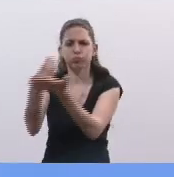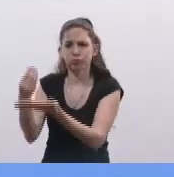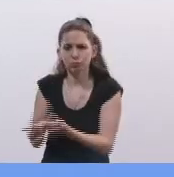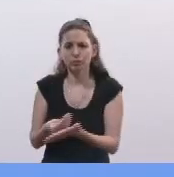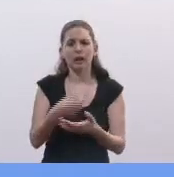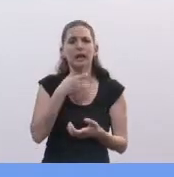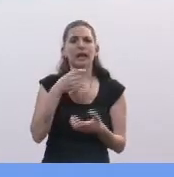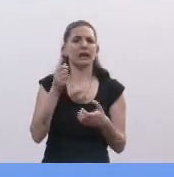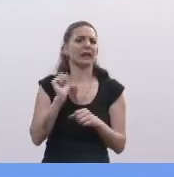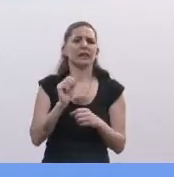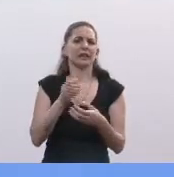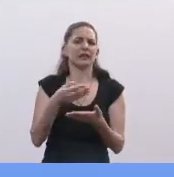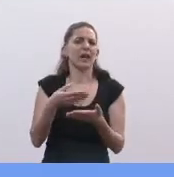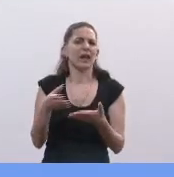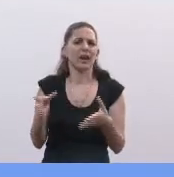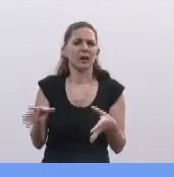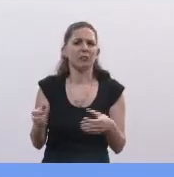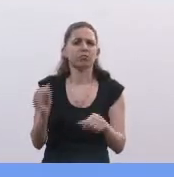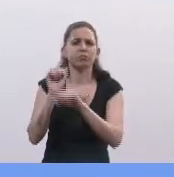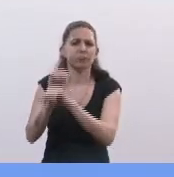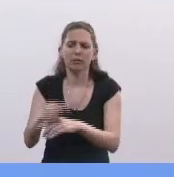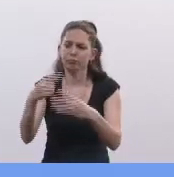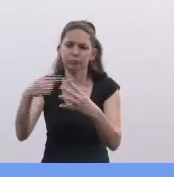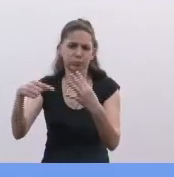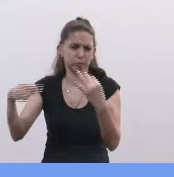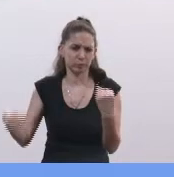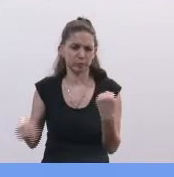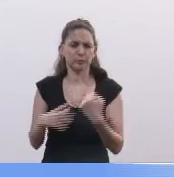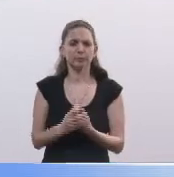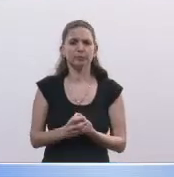quiere afectar su libertad y su independencia, etcétera, etcétera,